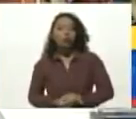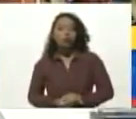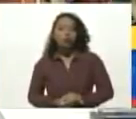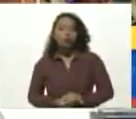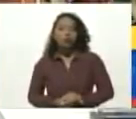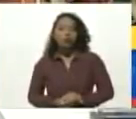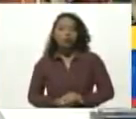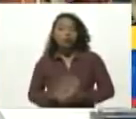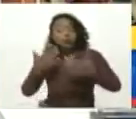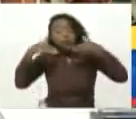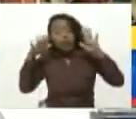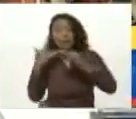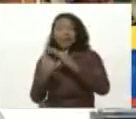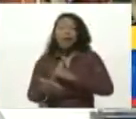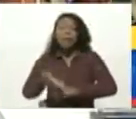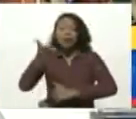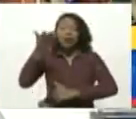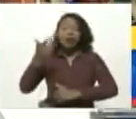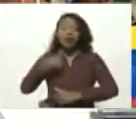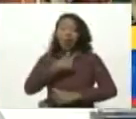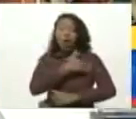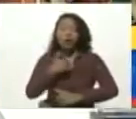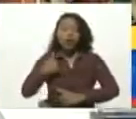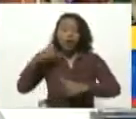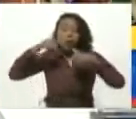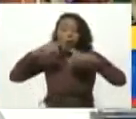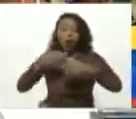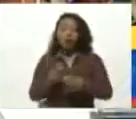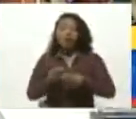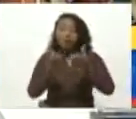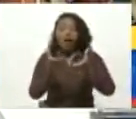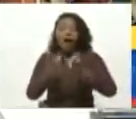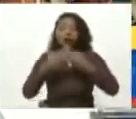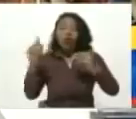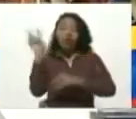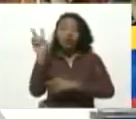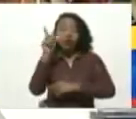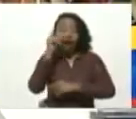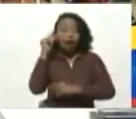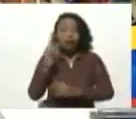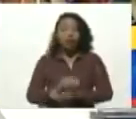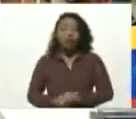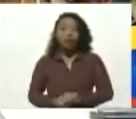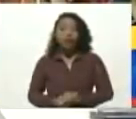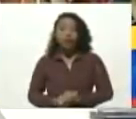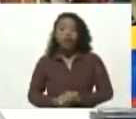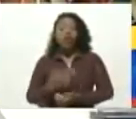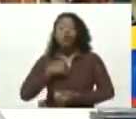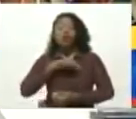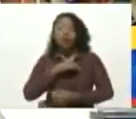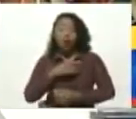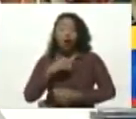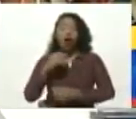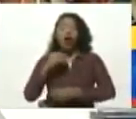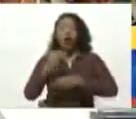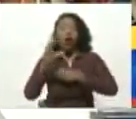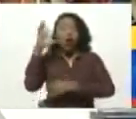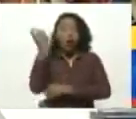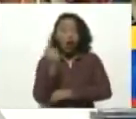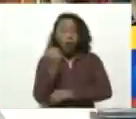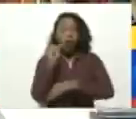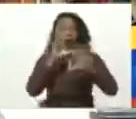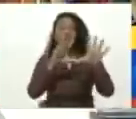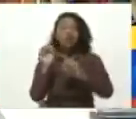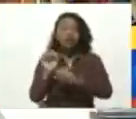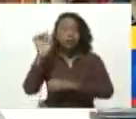Es quizás el mensaje más importante que quiero dar hoy a todos los venezolanos y venezolanas. Hemos logrado conseguir el